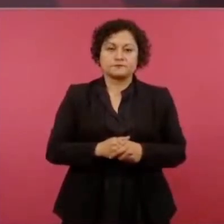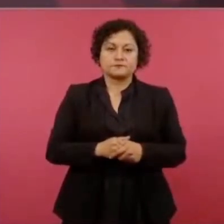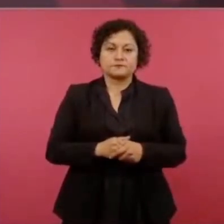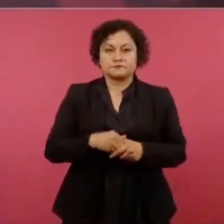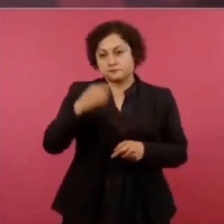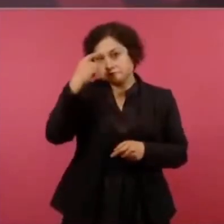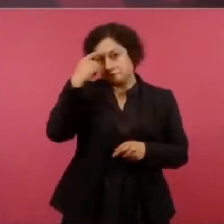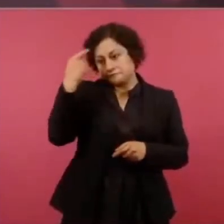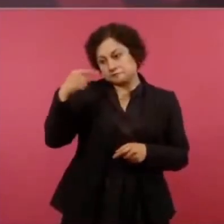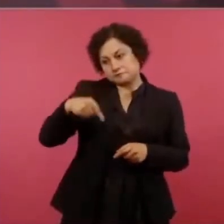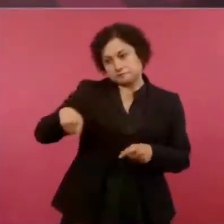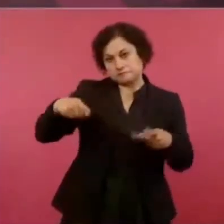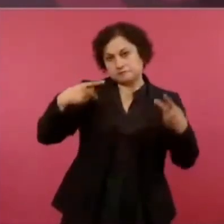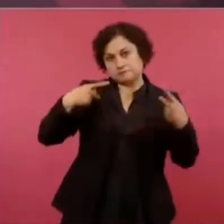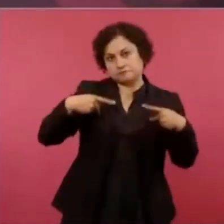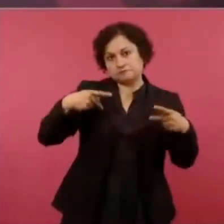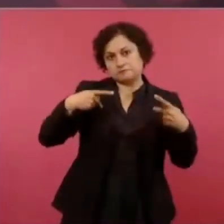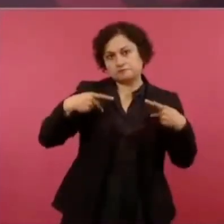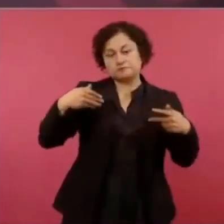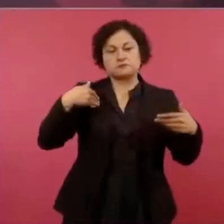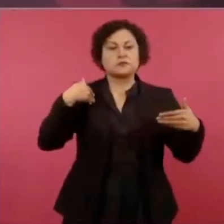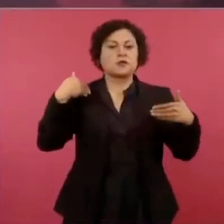en un bar